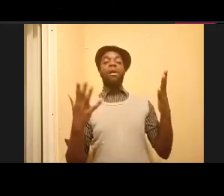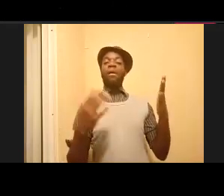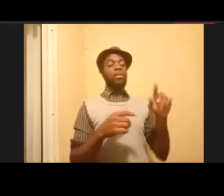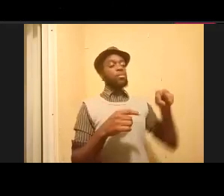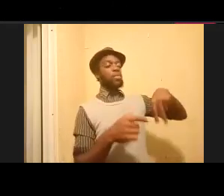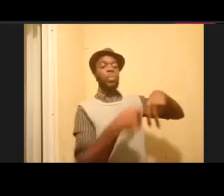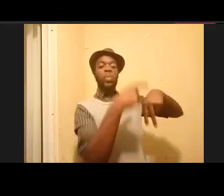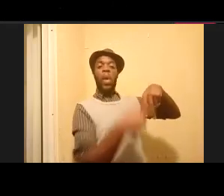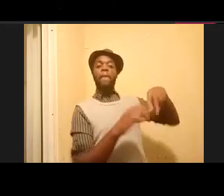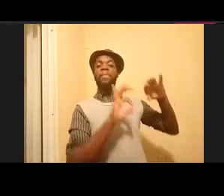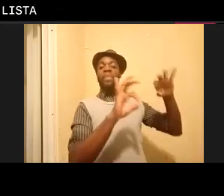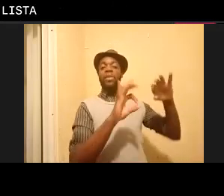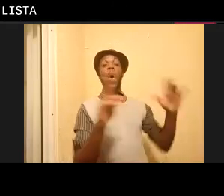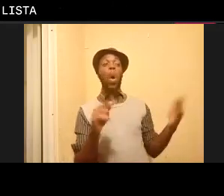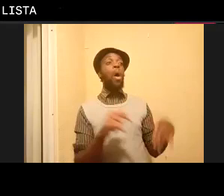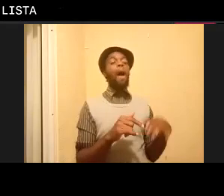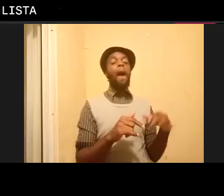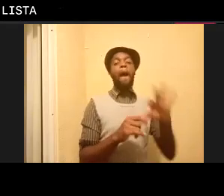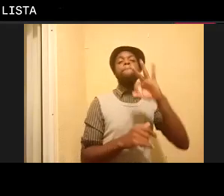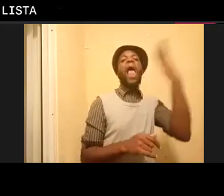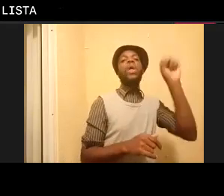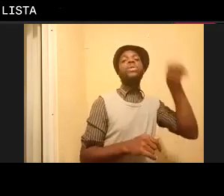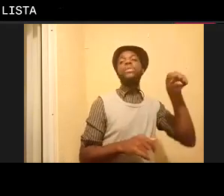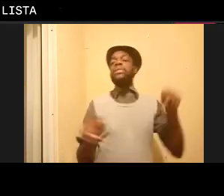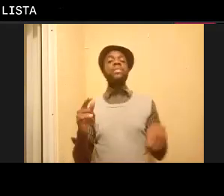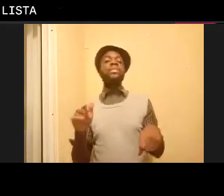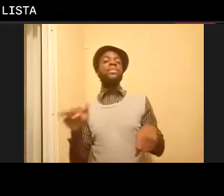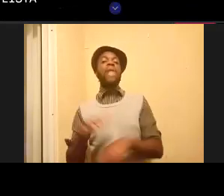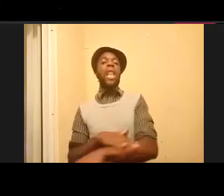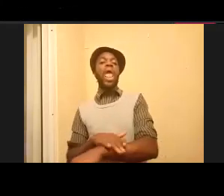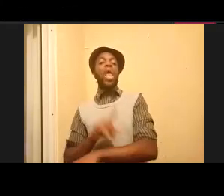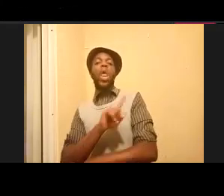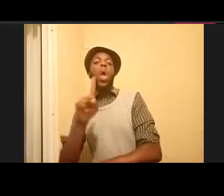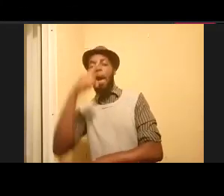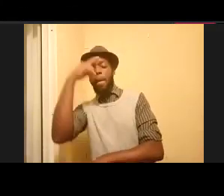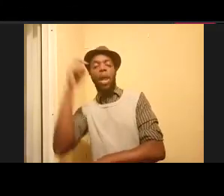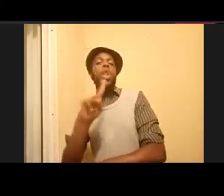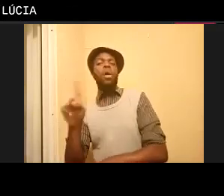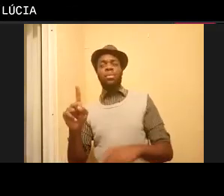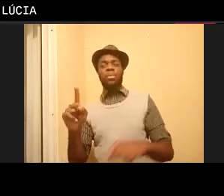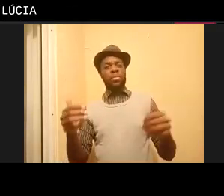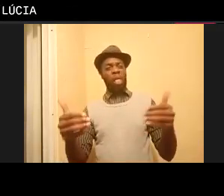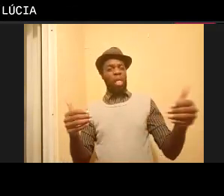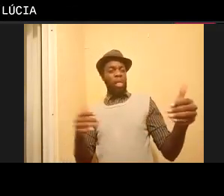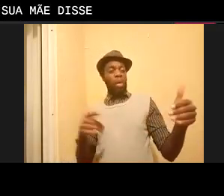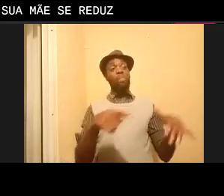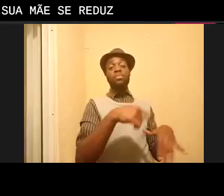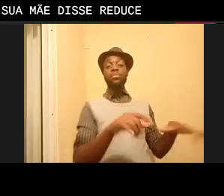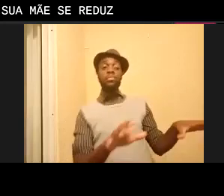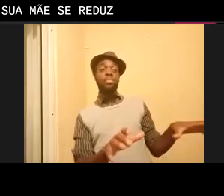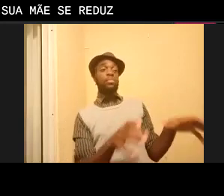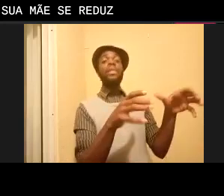incluso racista y a la vez solamente se reduce a